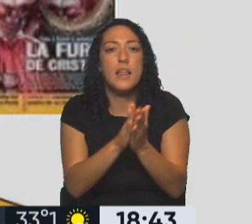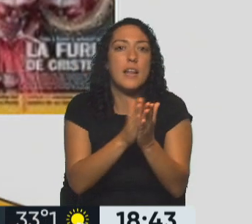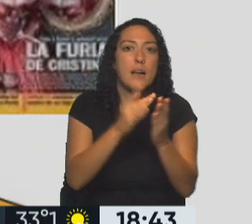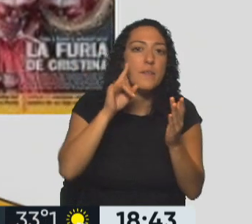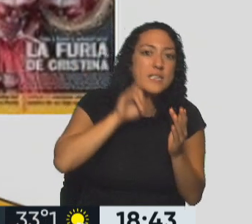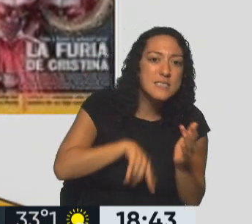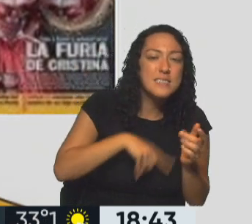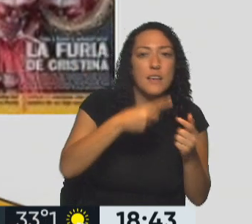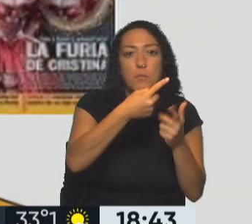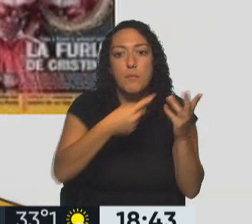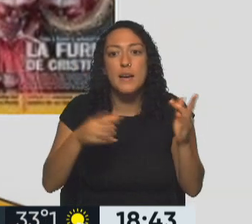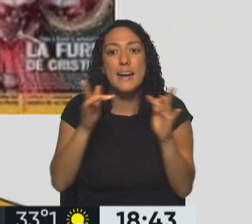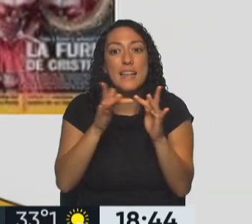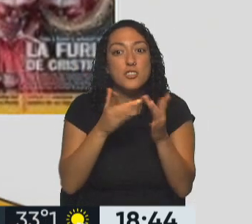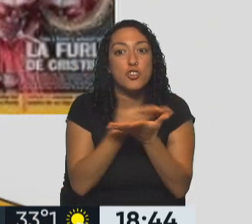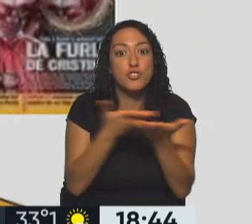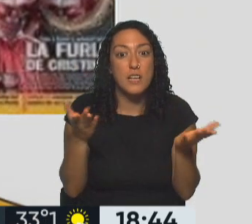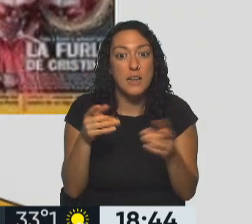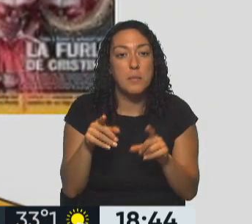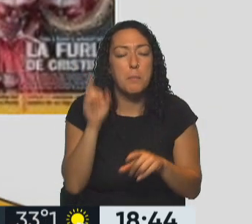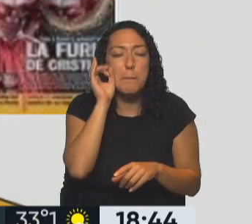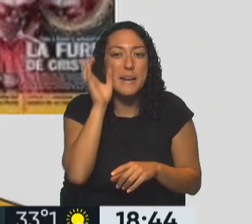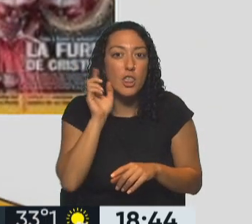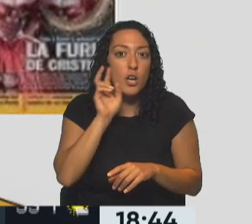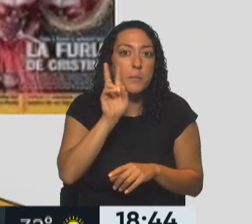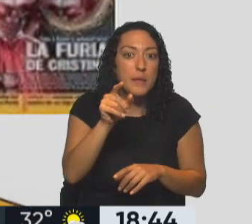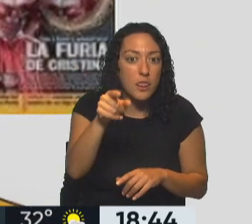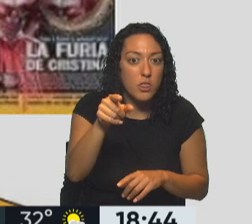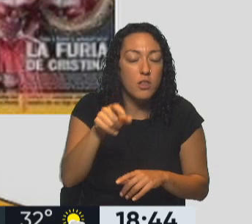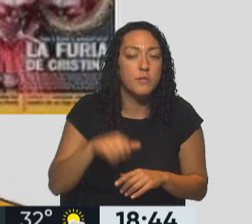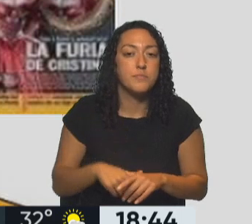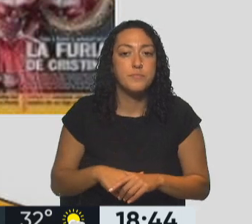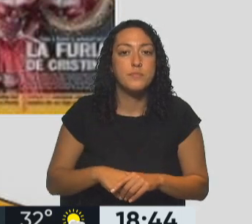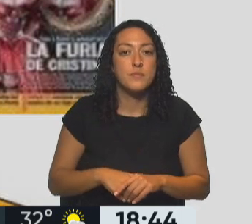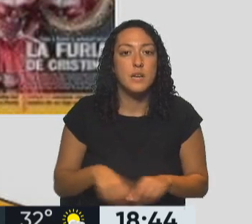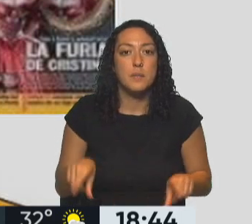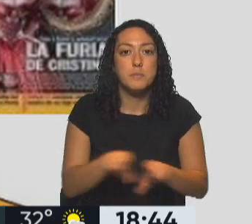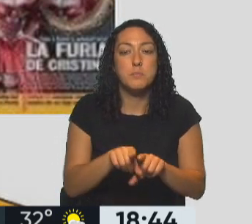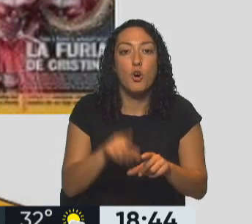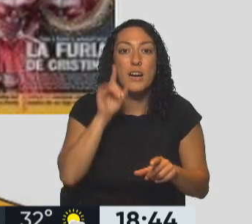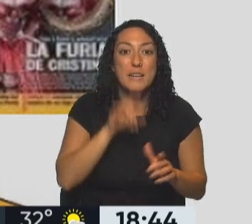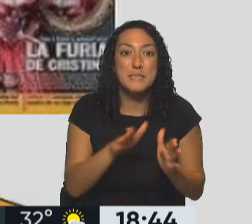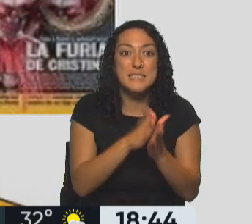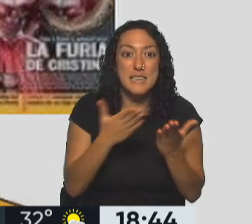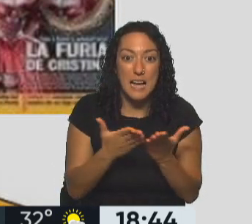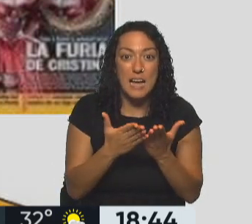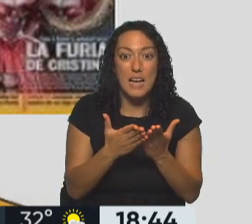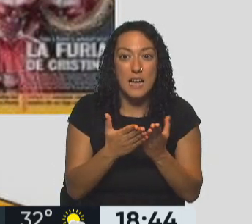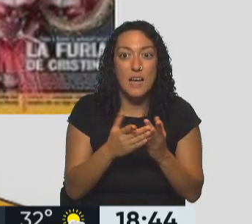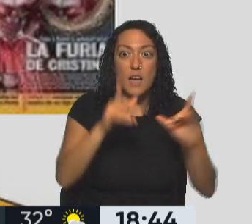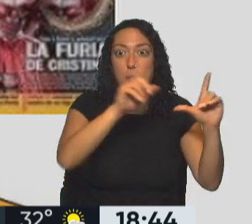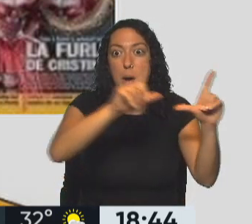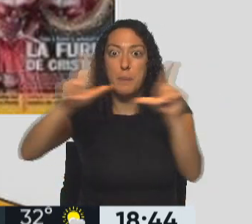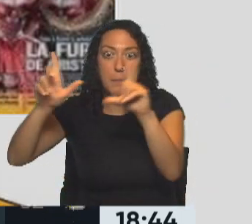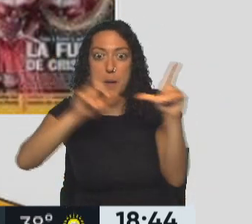las redes sociales y esto Perdón Ahí estamos viendo un bueno las tapas No la verdad que es muy impactante verla una al lado